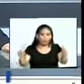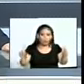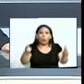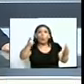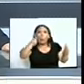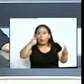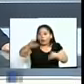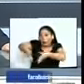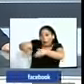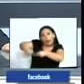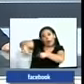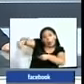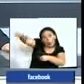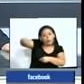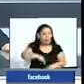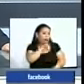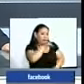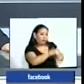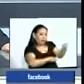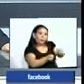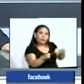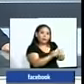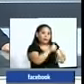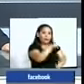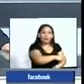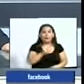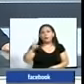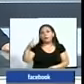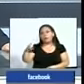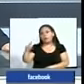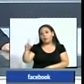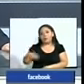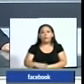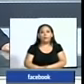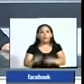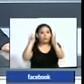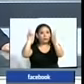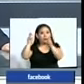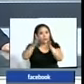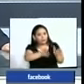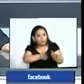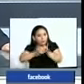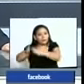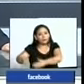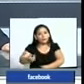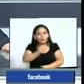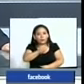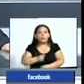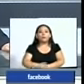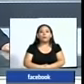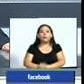norte, otro en el Boulevard Sur de Santa Tecla. Vamos ahora a otras informaciones que tenemos preparados para ustedes en esta noche.